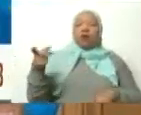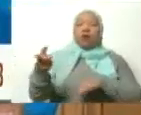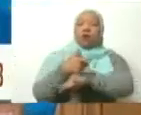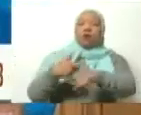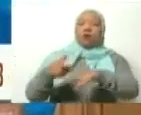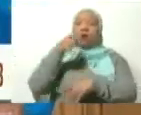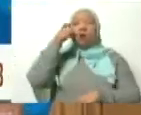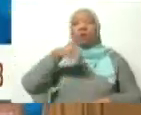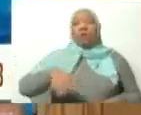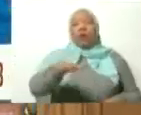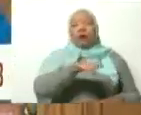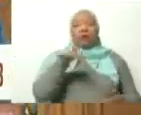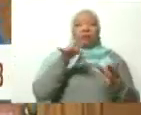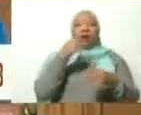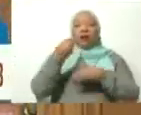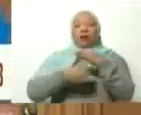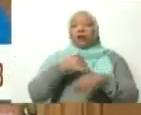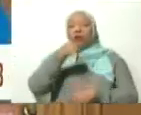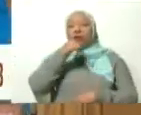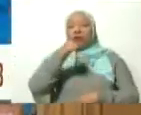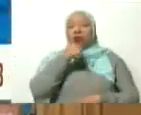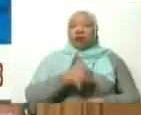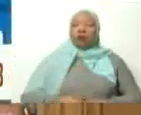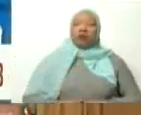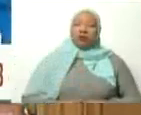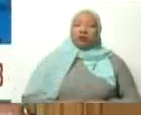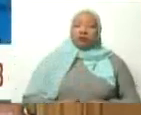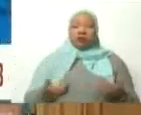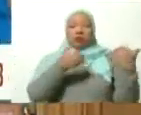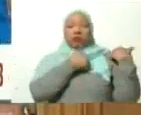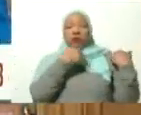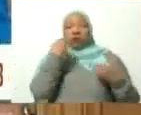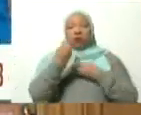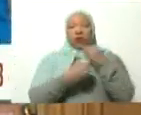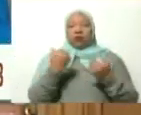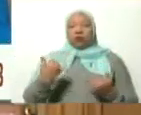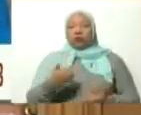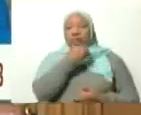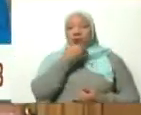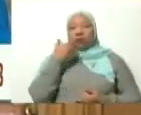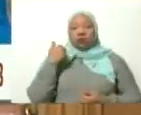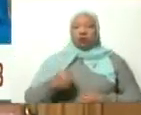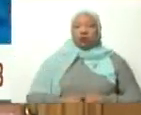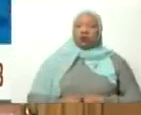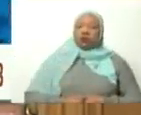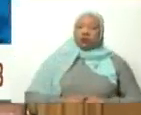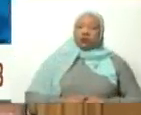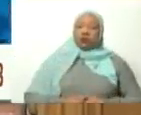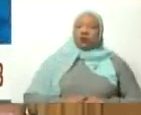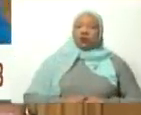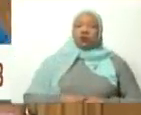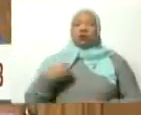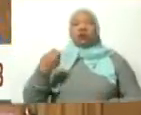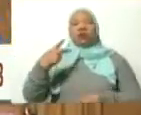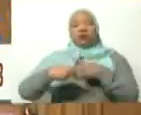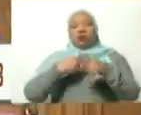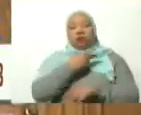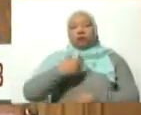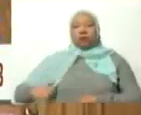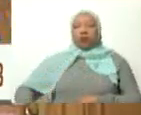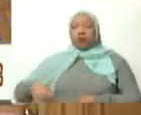del pueblo, direccionado por el pueblo. Y allí tenemos el método presentado por el presidente